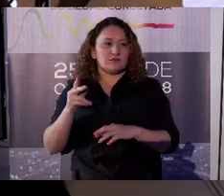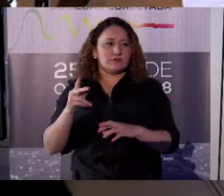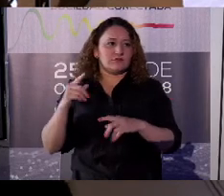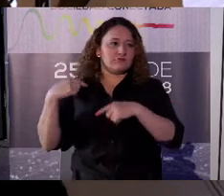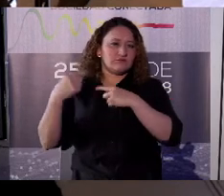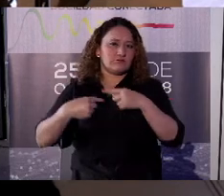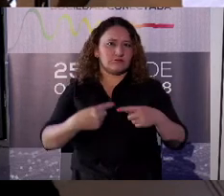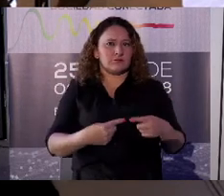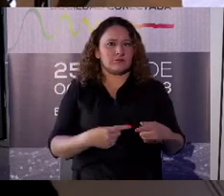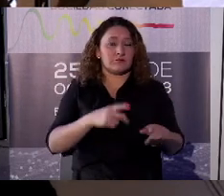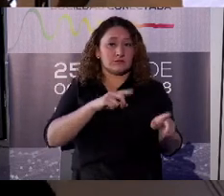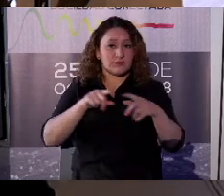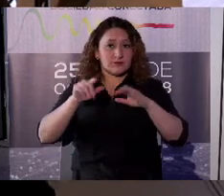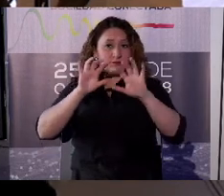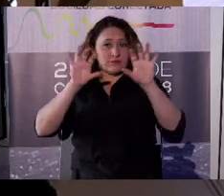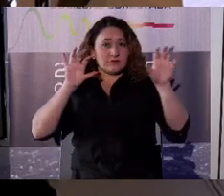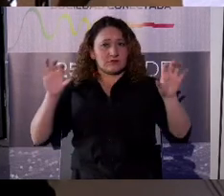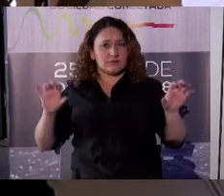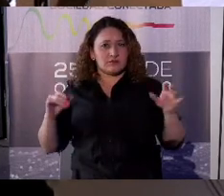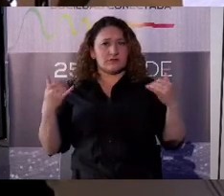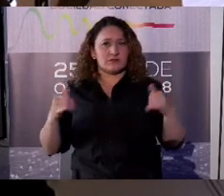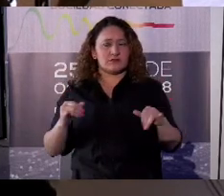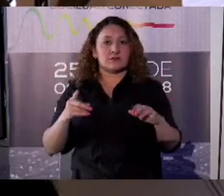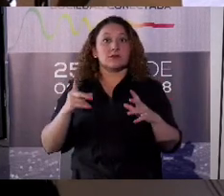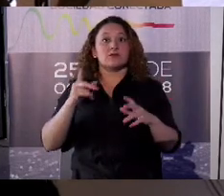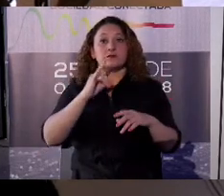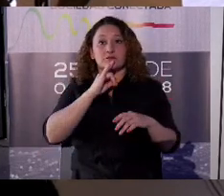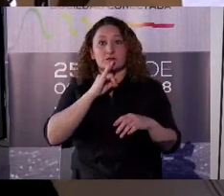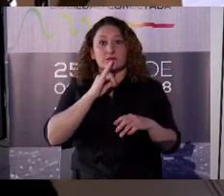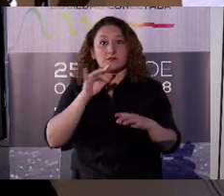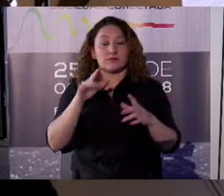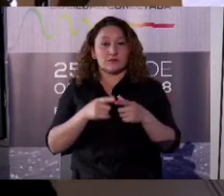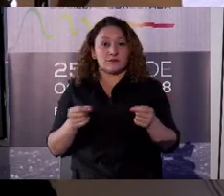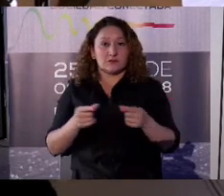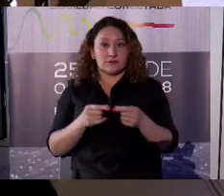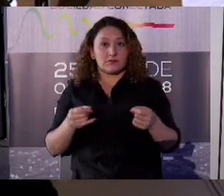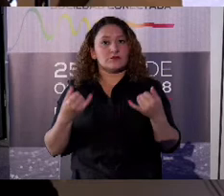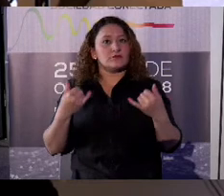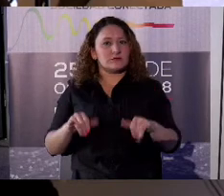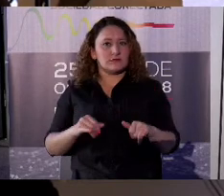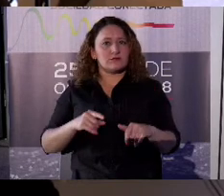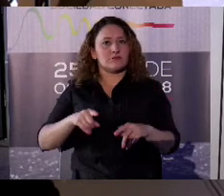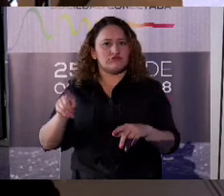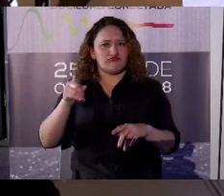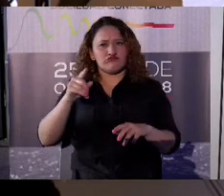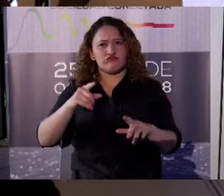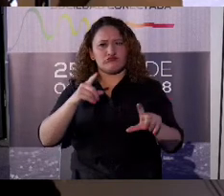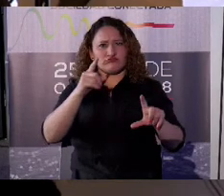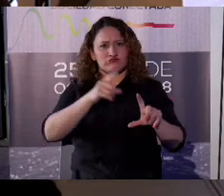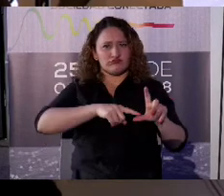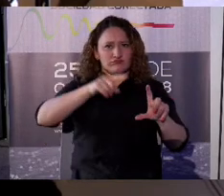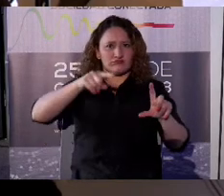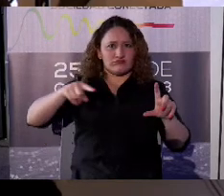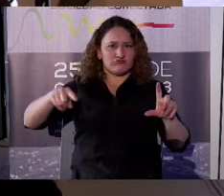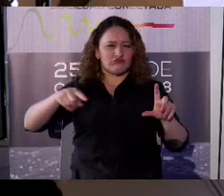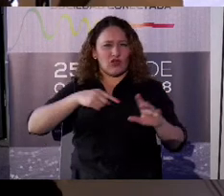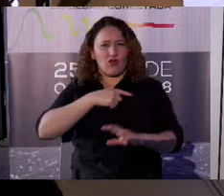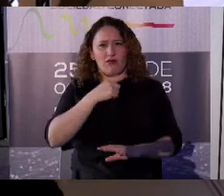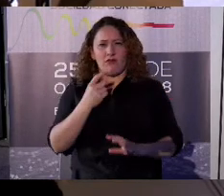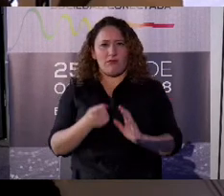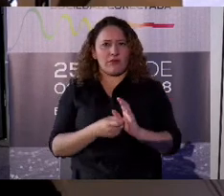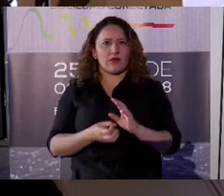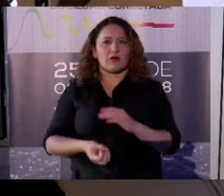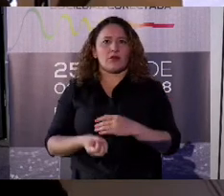incluso están ya, Estados Unidos y Japón, planeando utilizar toda la banda C en un régimen